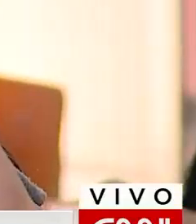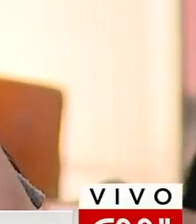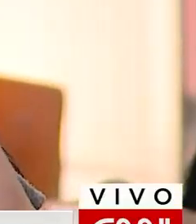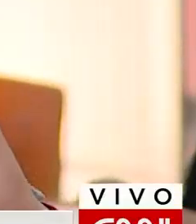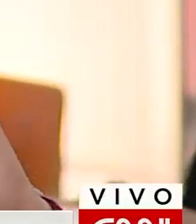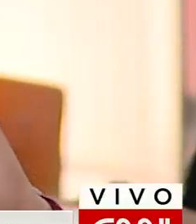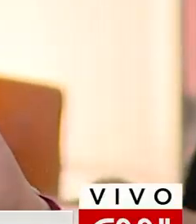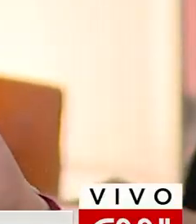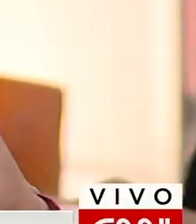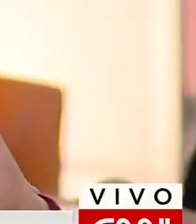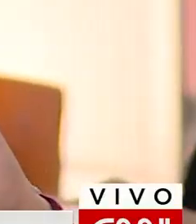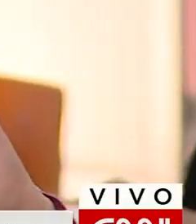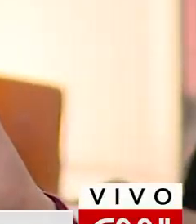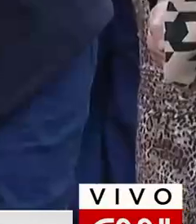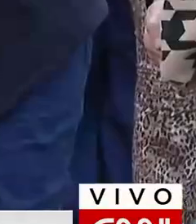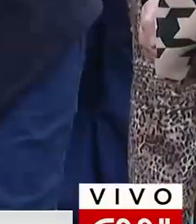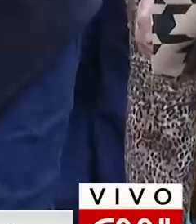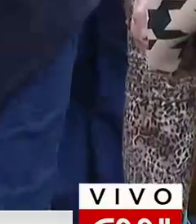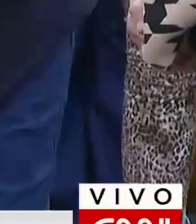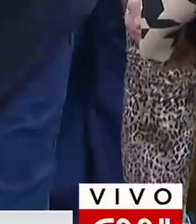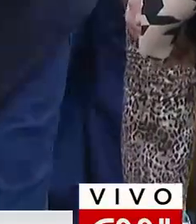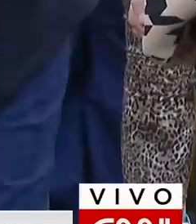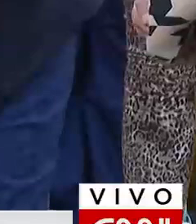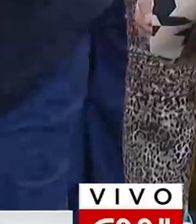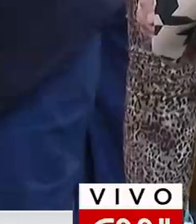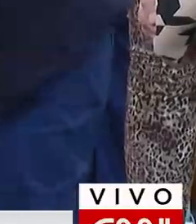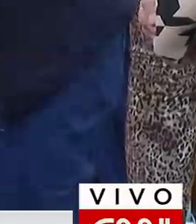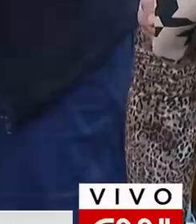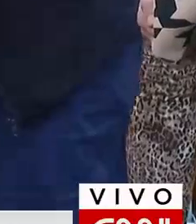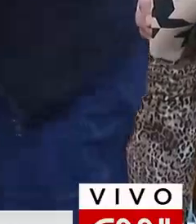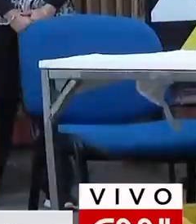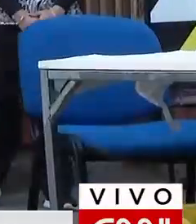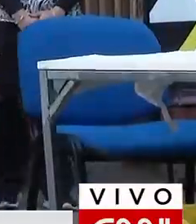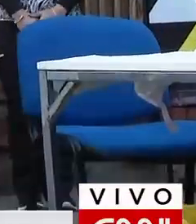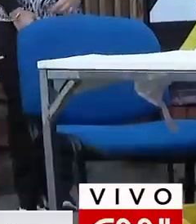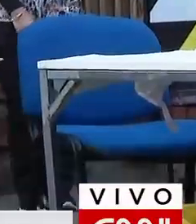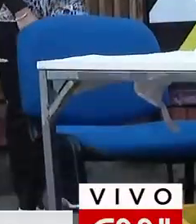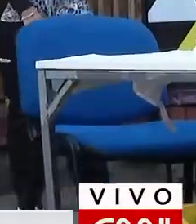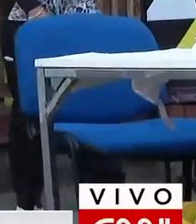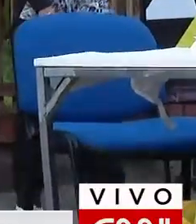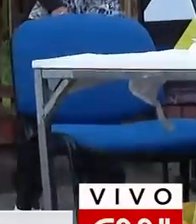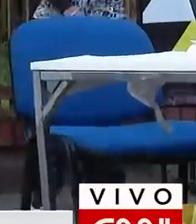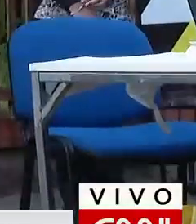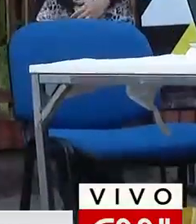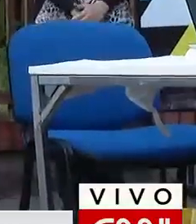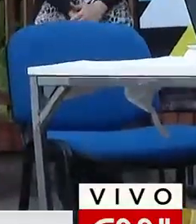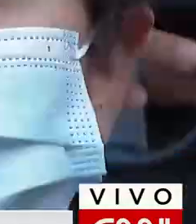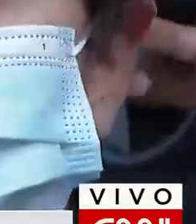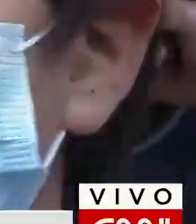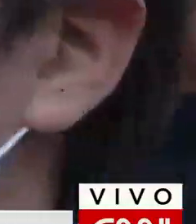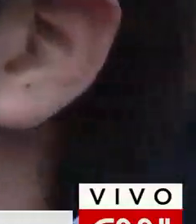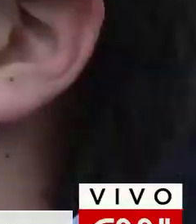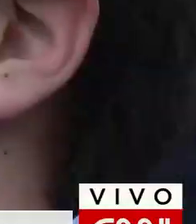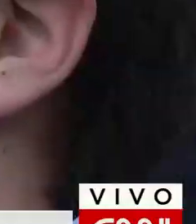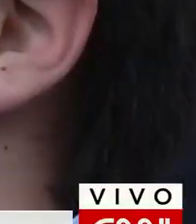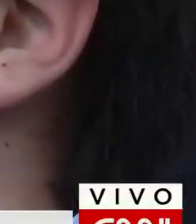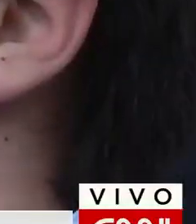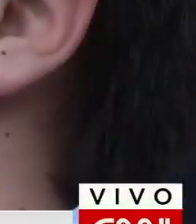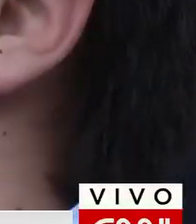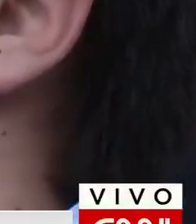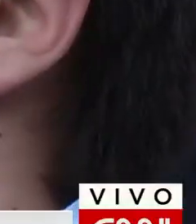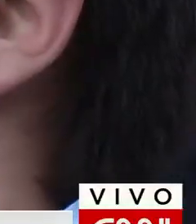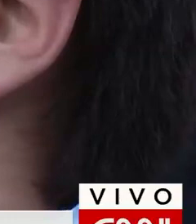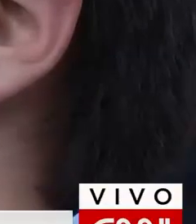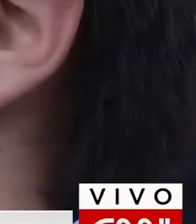para ahí poder ir implementando en vacunas a los niños menores. Pero como sabemos, tenemos que esperar la resolución del Instituto de Salud